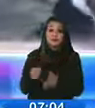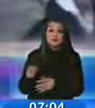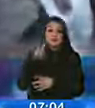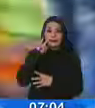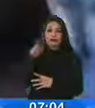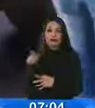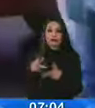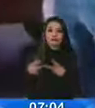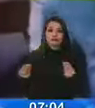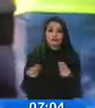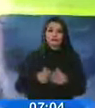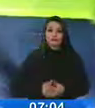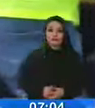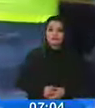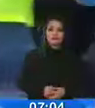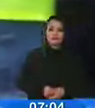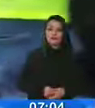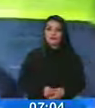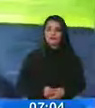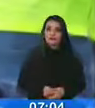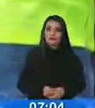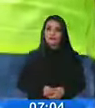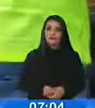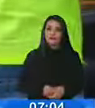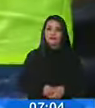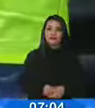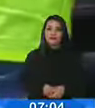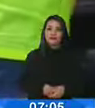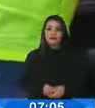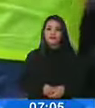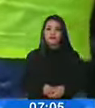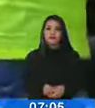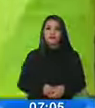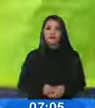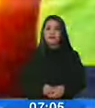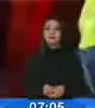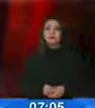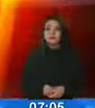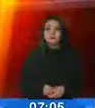desaparecido. En Loja informó Marcela Constante Brito.